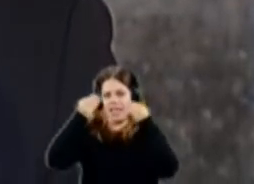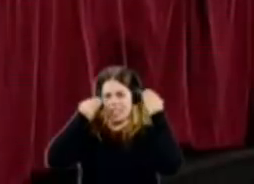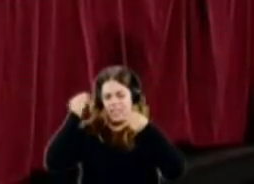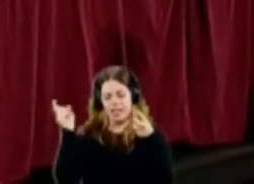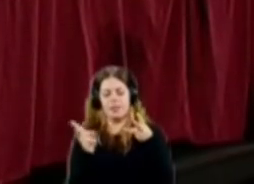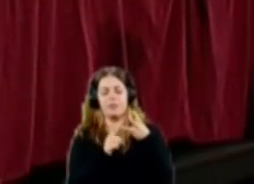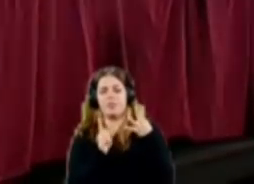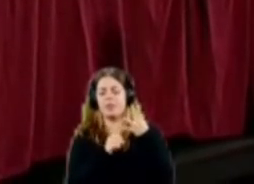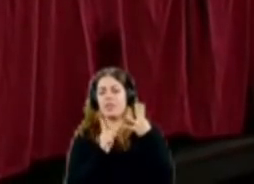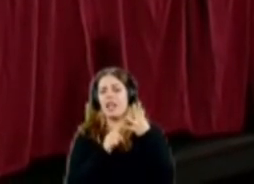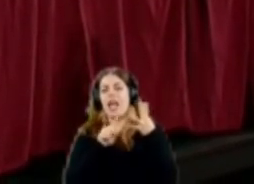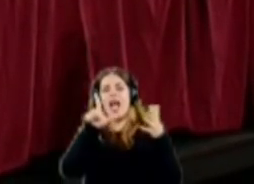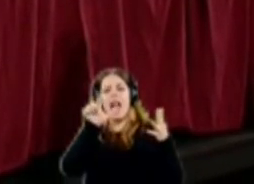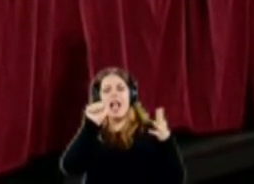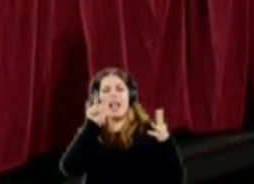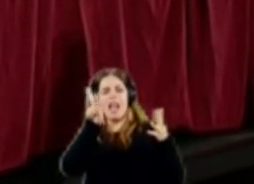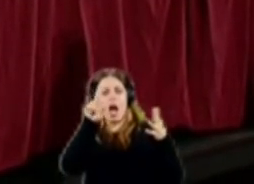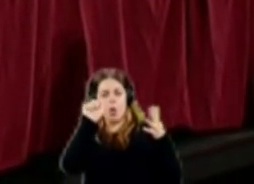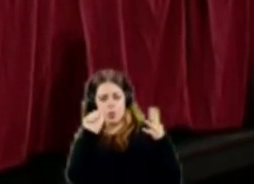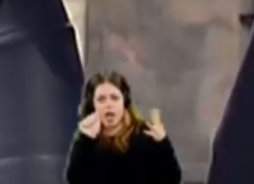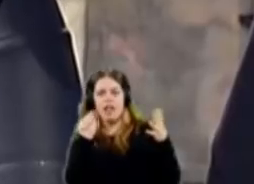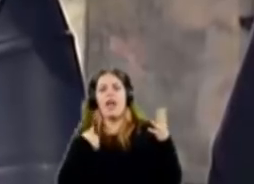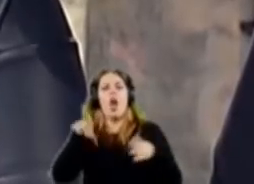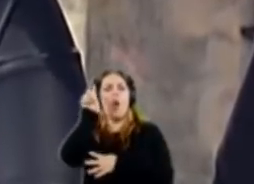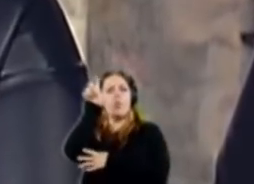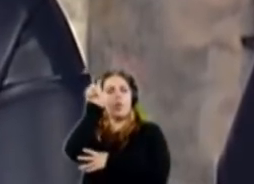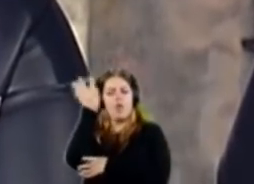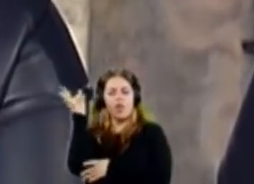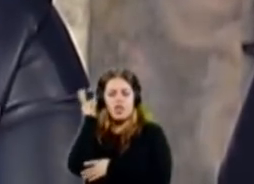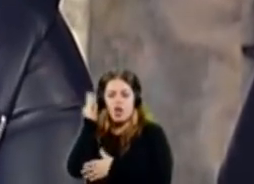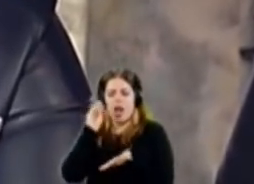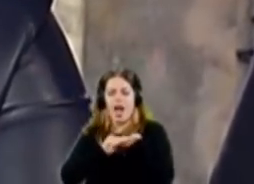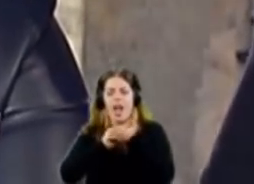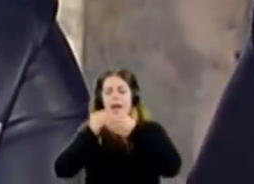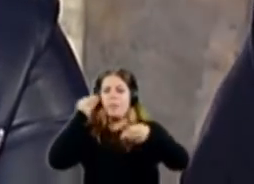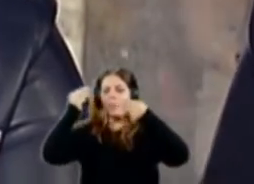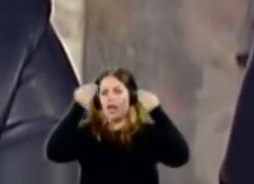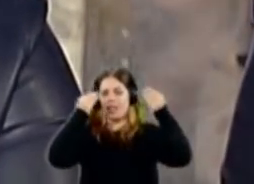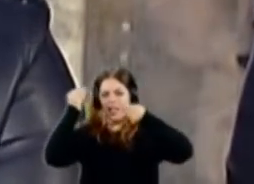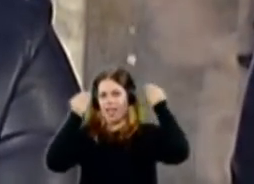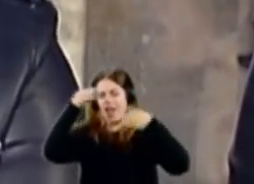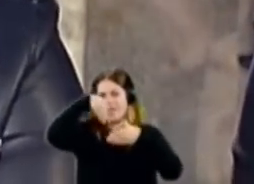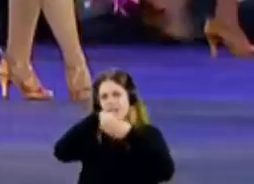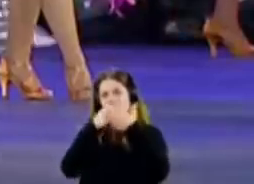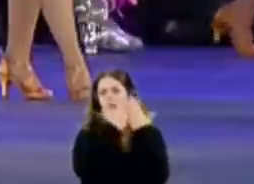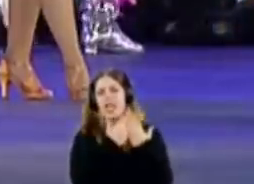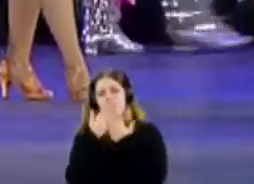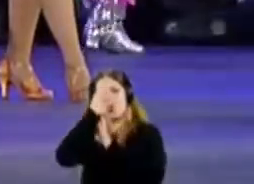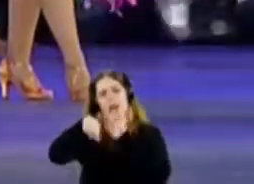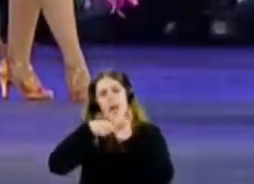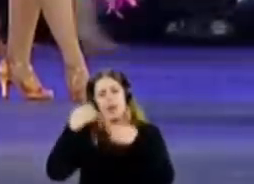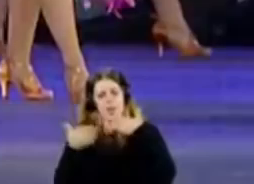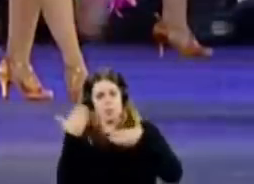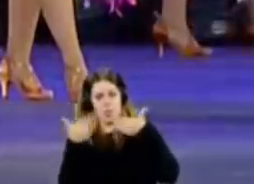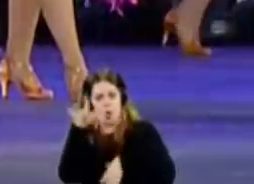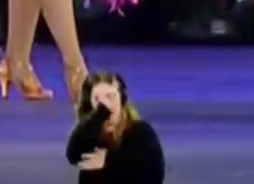Laura Viera Francisco, profesora y maquilladora de Escuela y Moda de Canarias. ¿Y hay